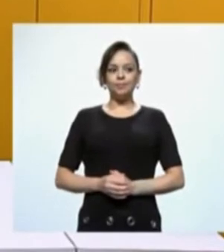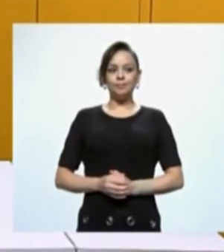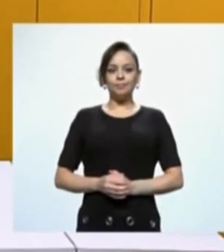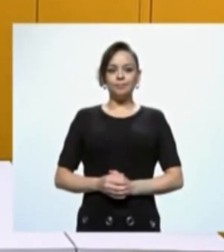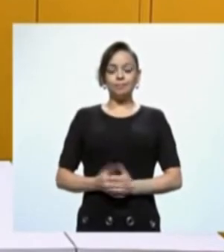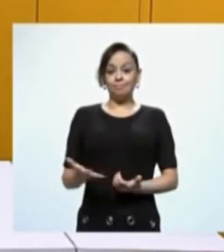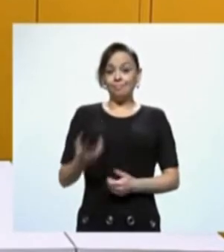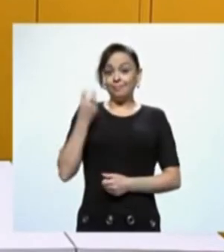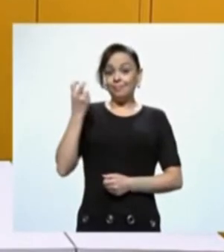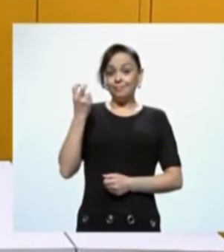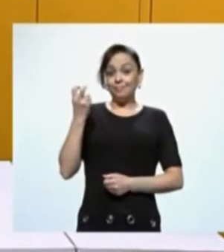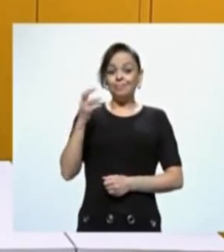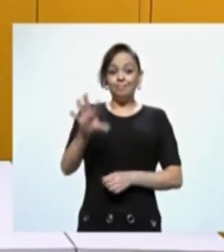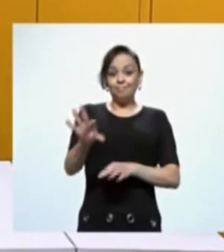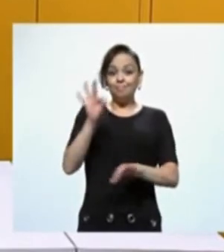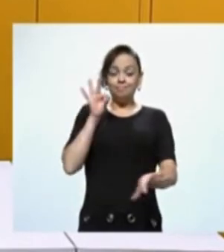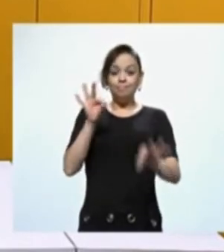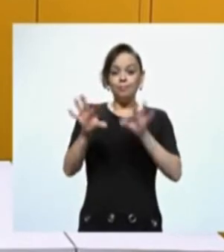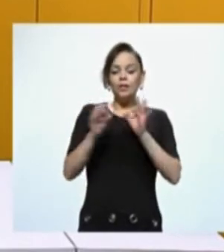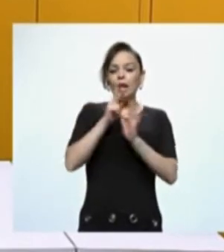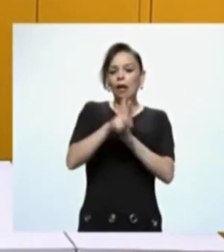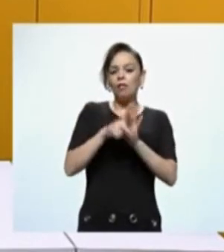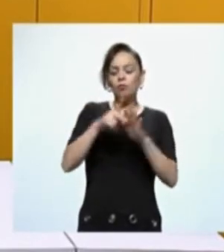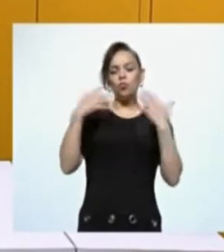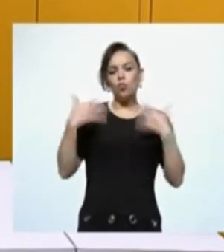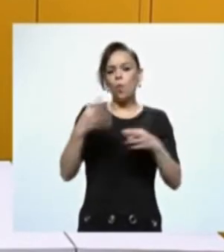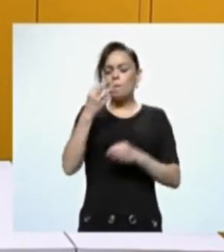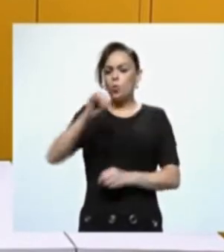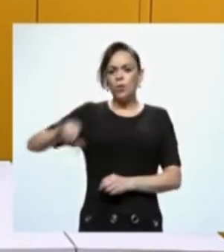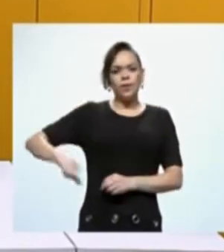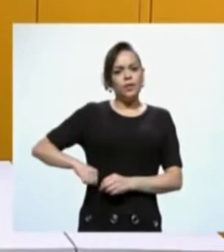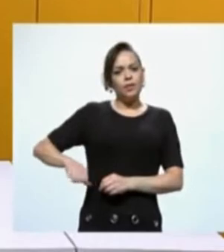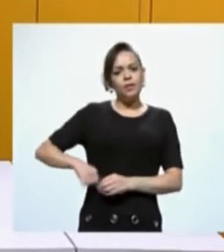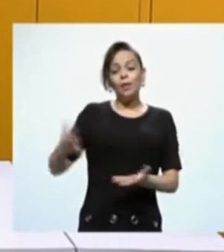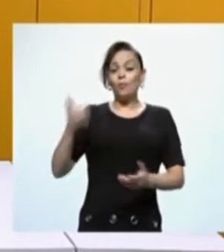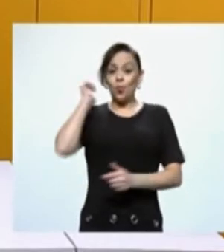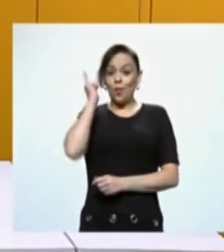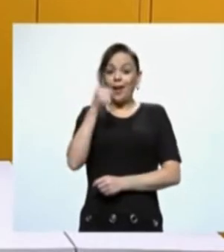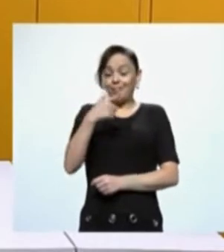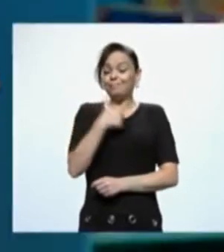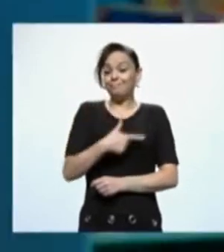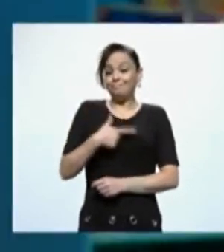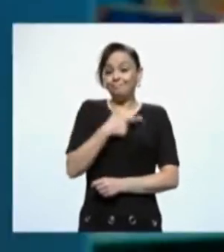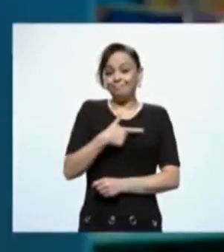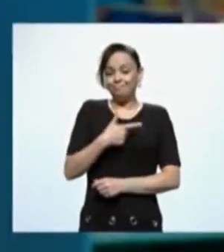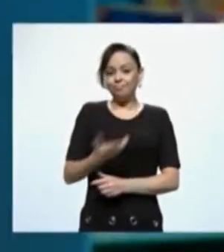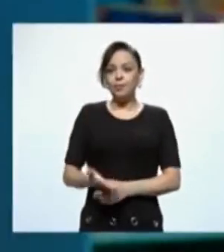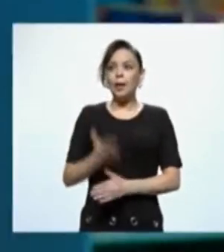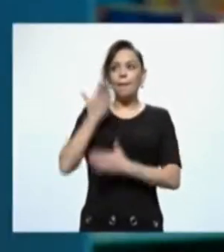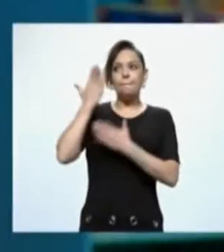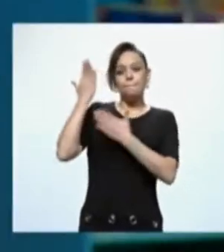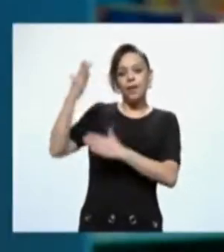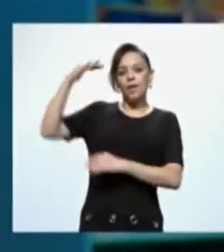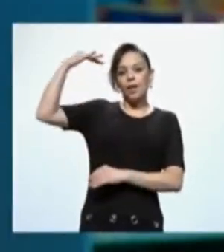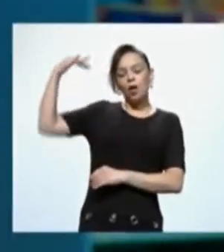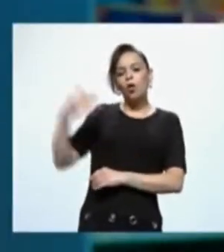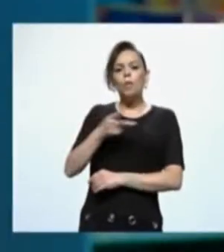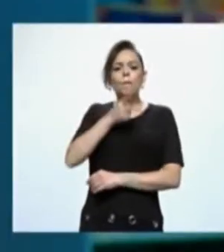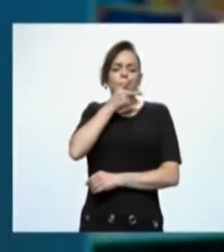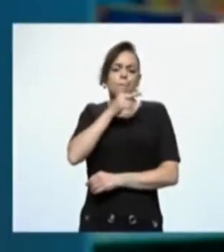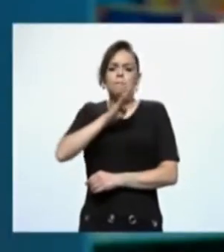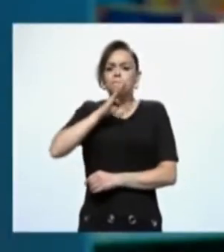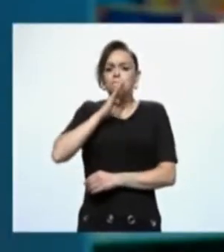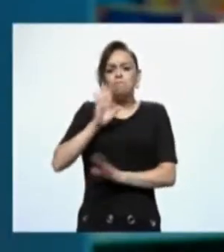Para eso hemos seleccionado unos videos muy interesantes. Ojalá te gusten. Pide a un adulto, mamá o